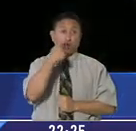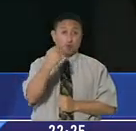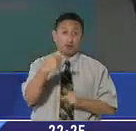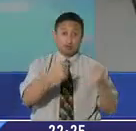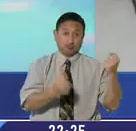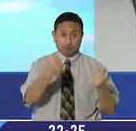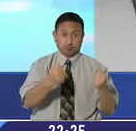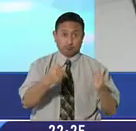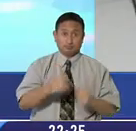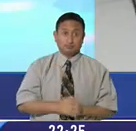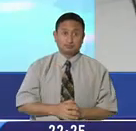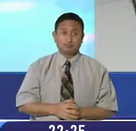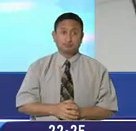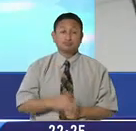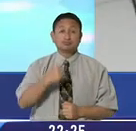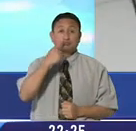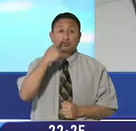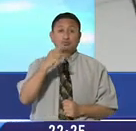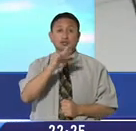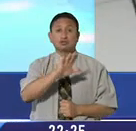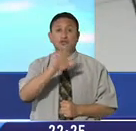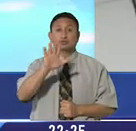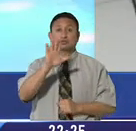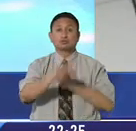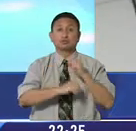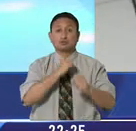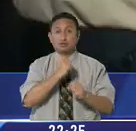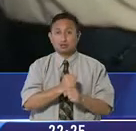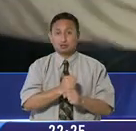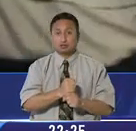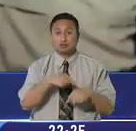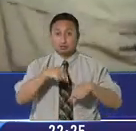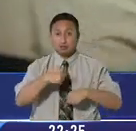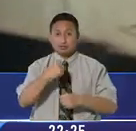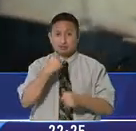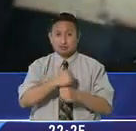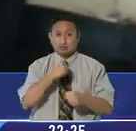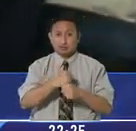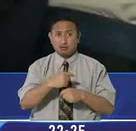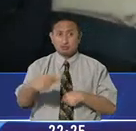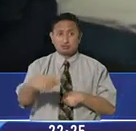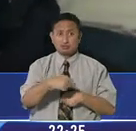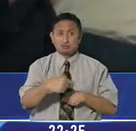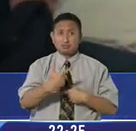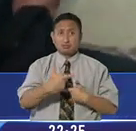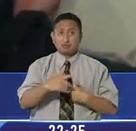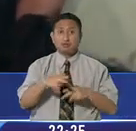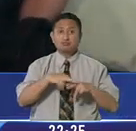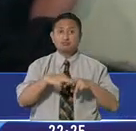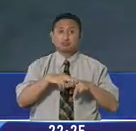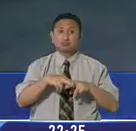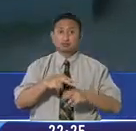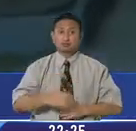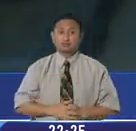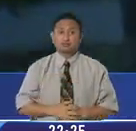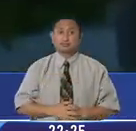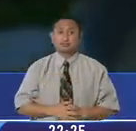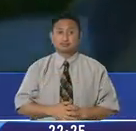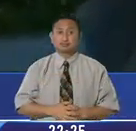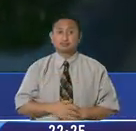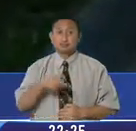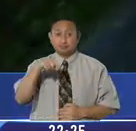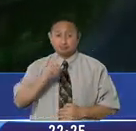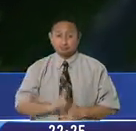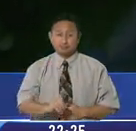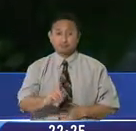conductor. Se trataba de un hombre de 55 años quien se gana la vida realizando carreras como taxista informal. En el camino se